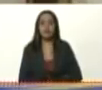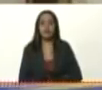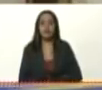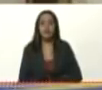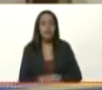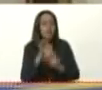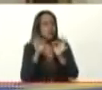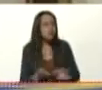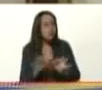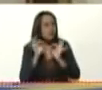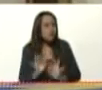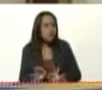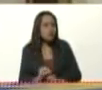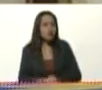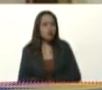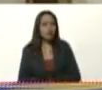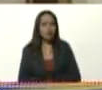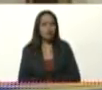seguro,